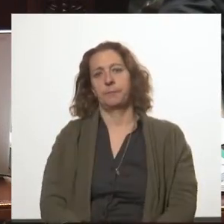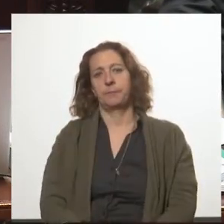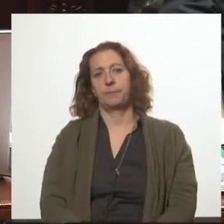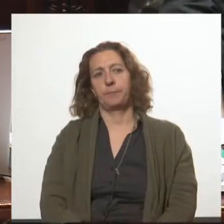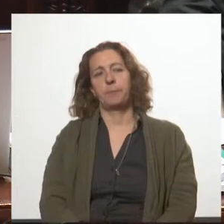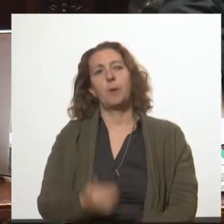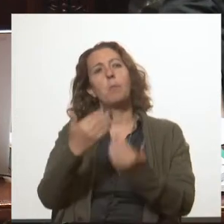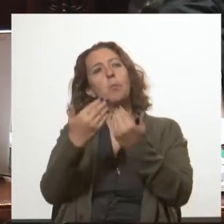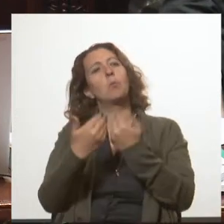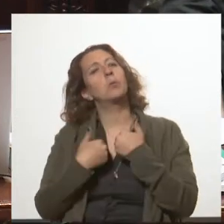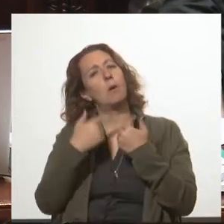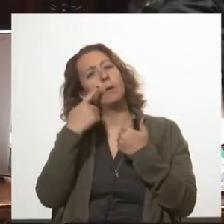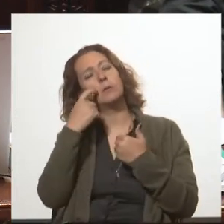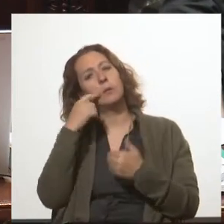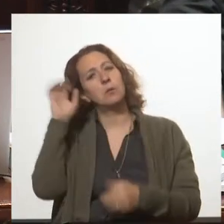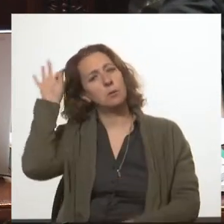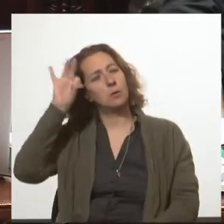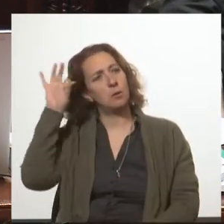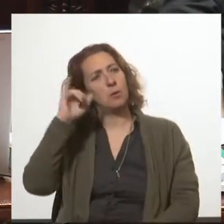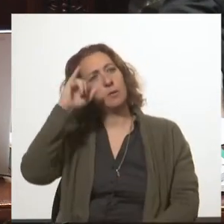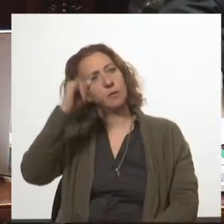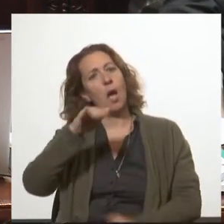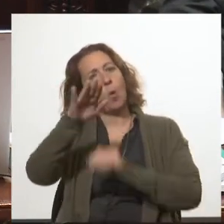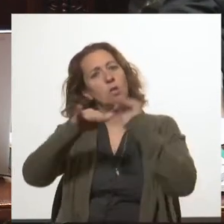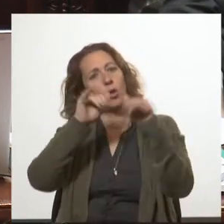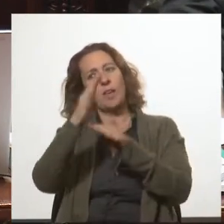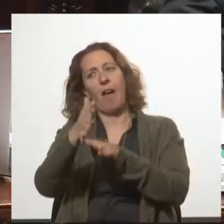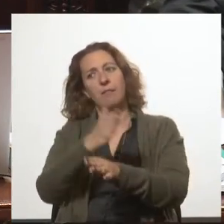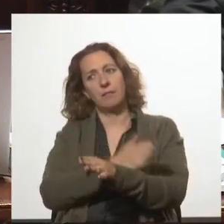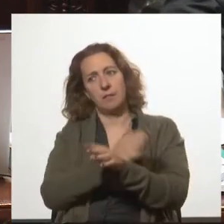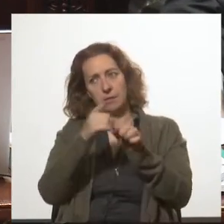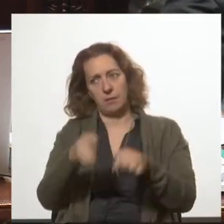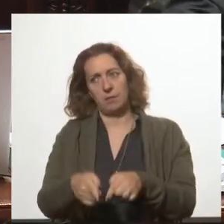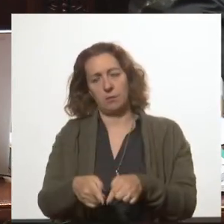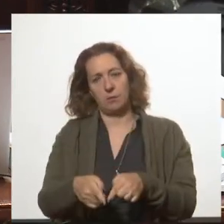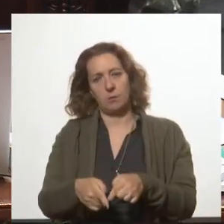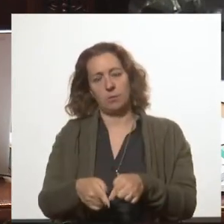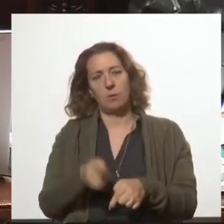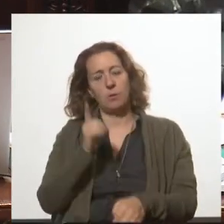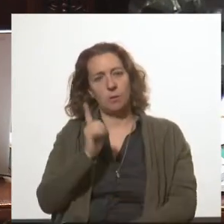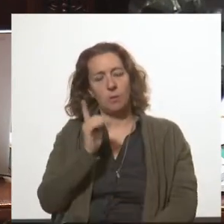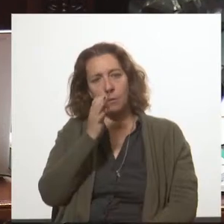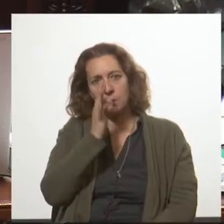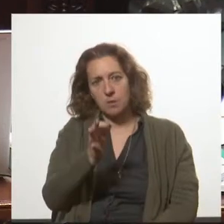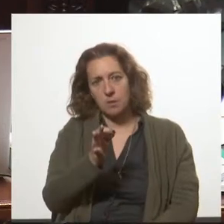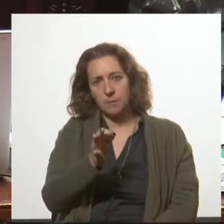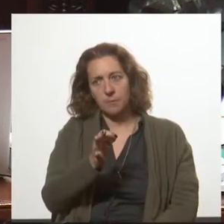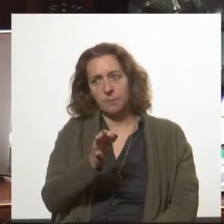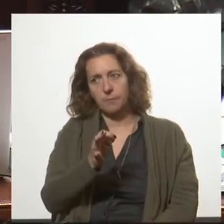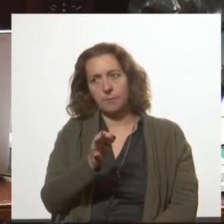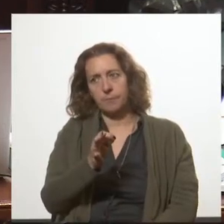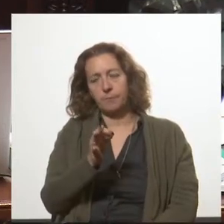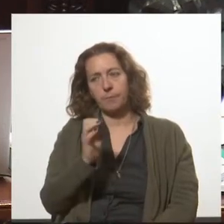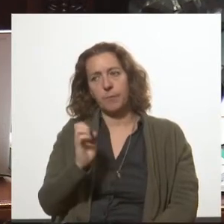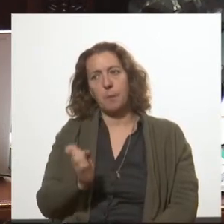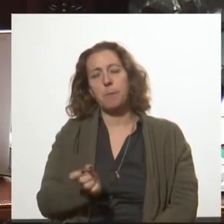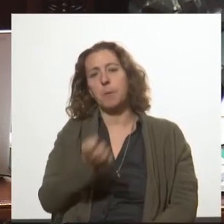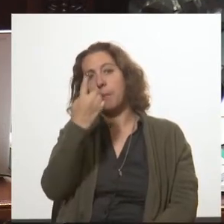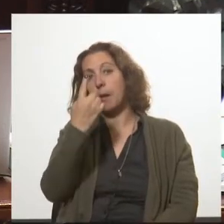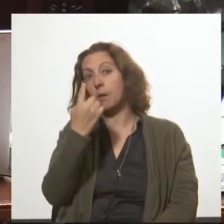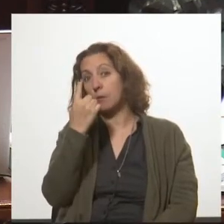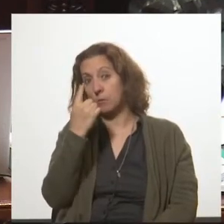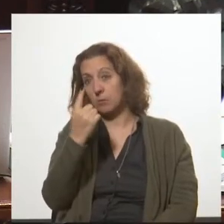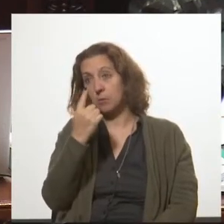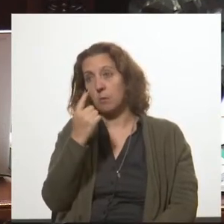me preguntaba si un senador se había habido una auditoría previa a esto tengo que decir la primera cosa es que